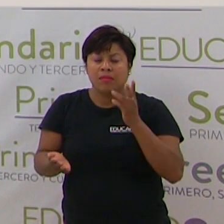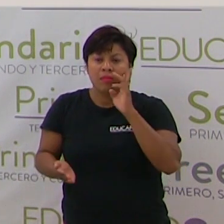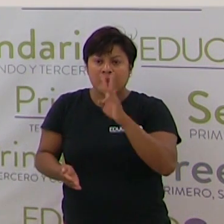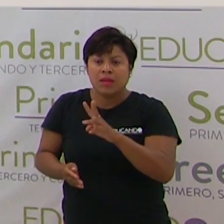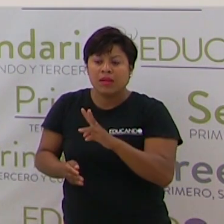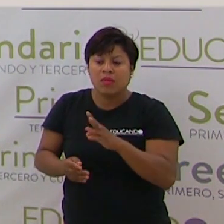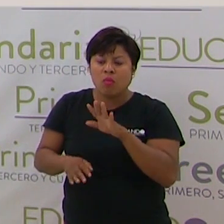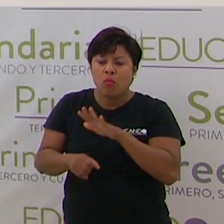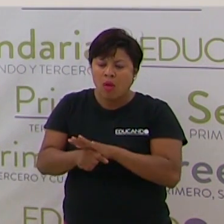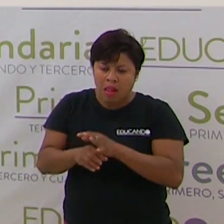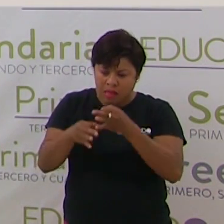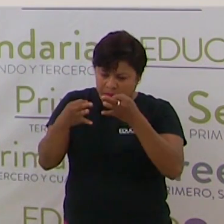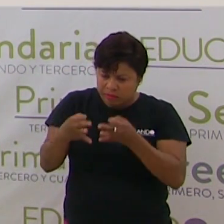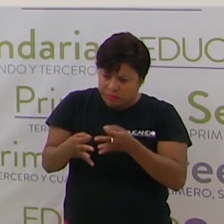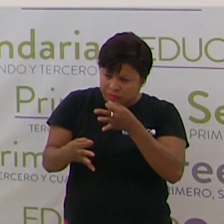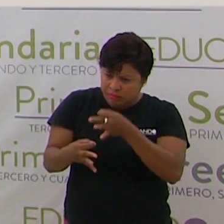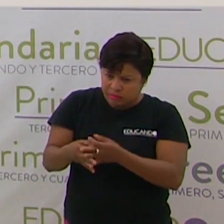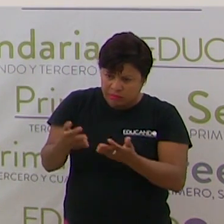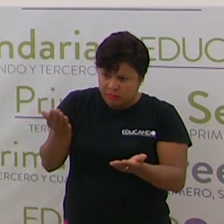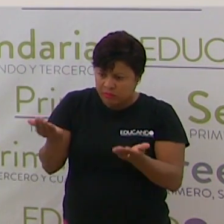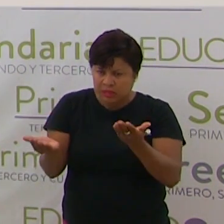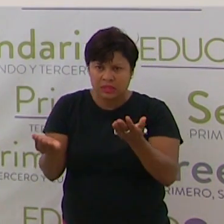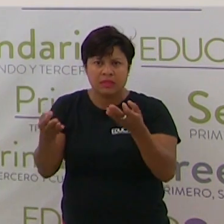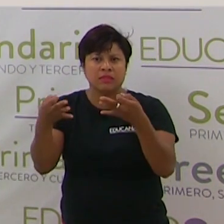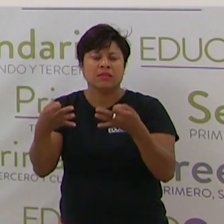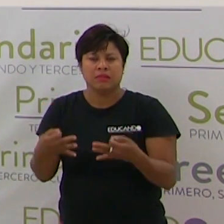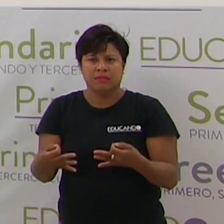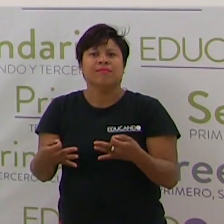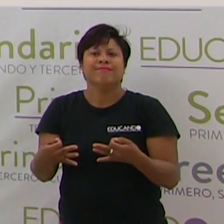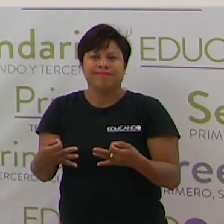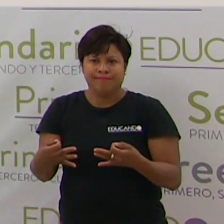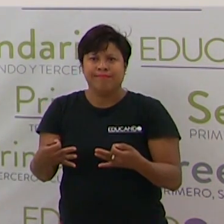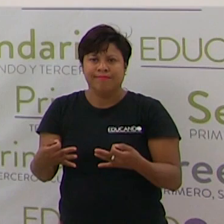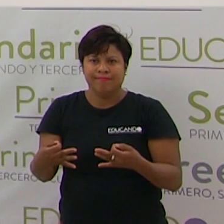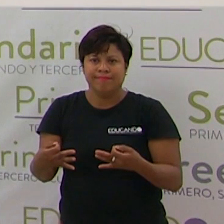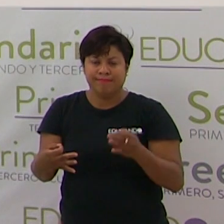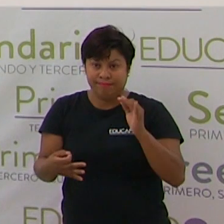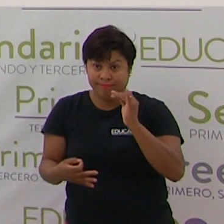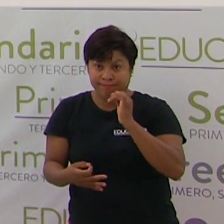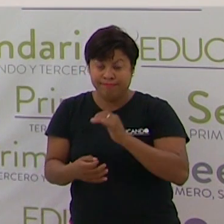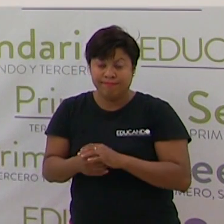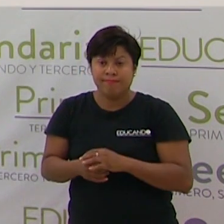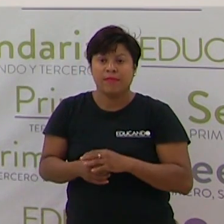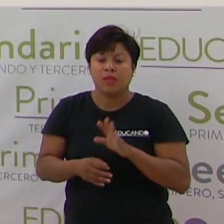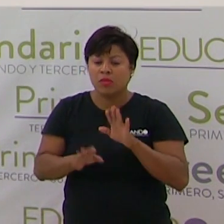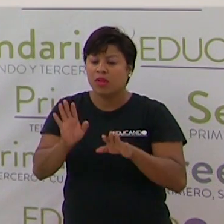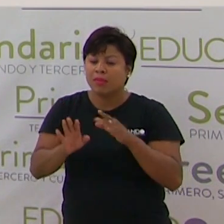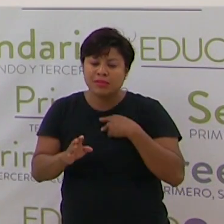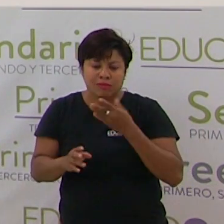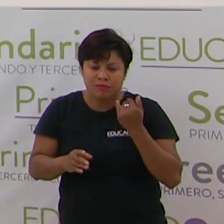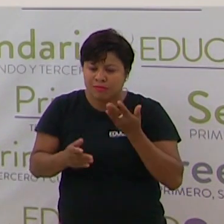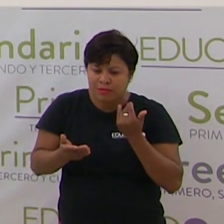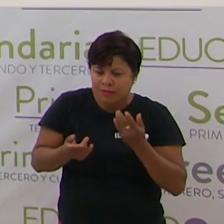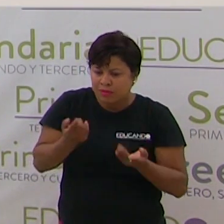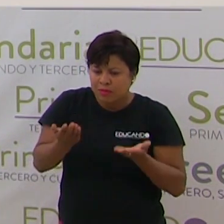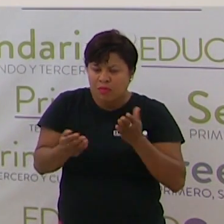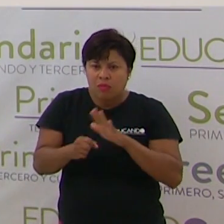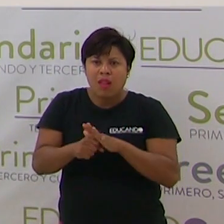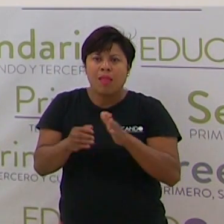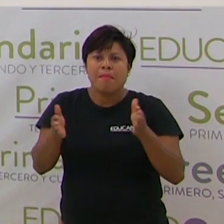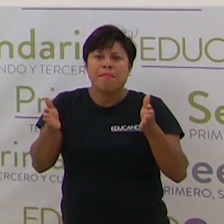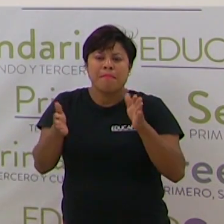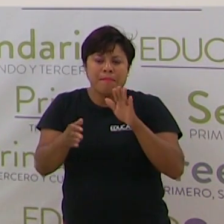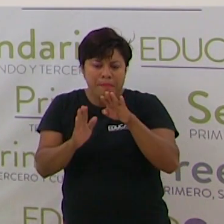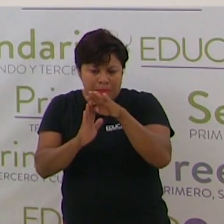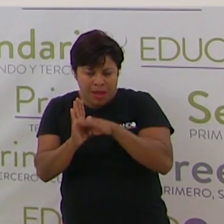está dando los gramos reales, ¿sí? Porque resulta que siempre nos venden por lo regular menos